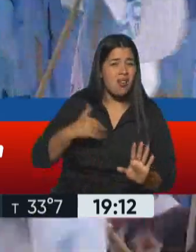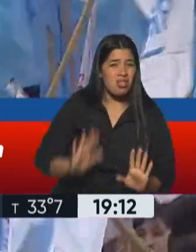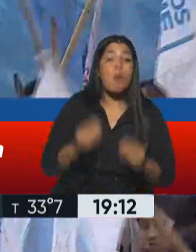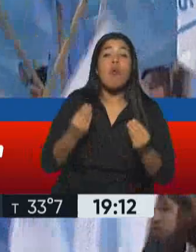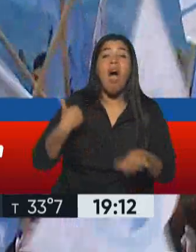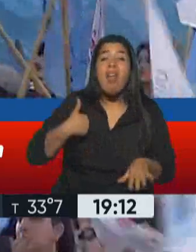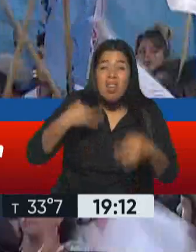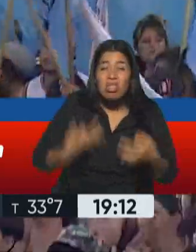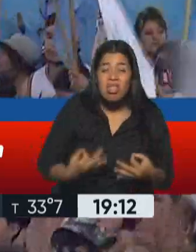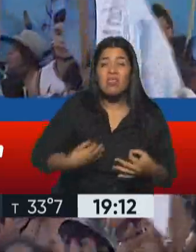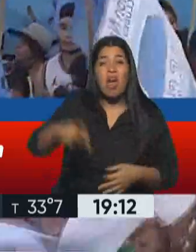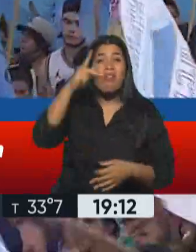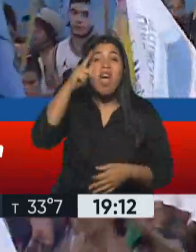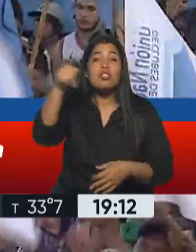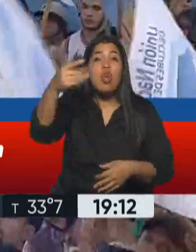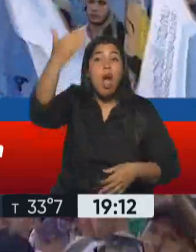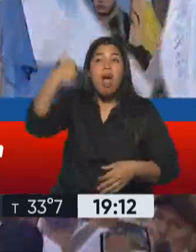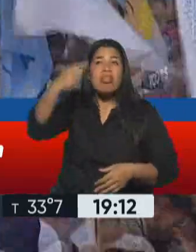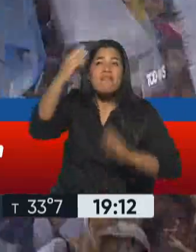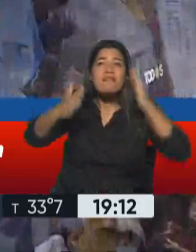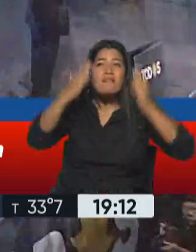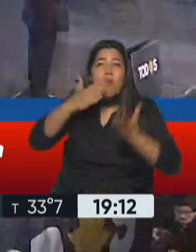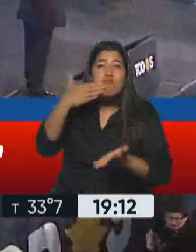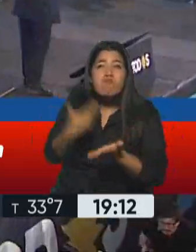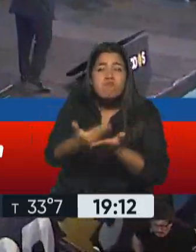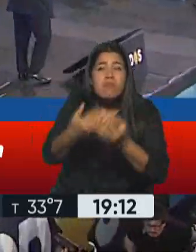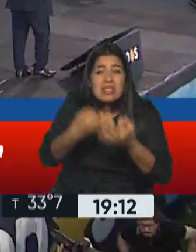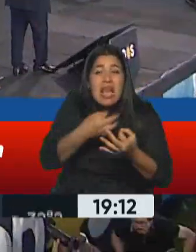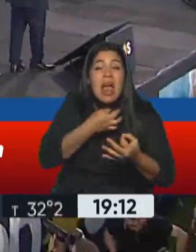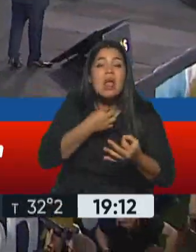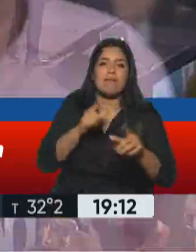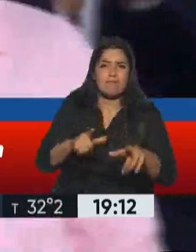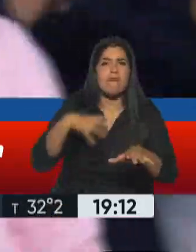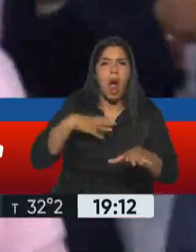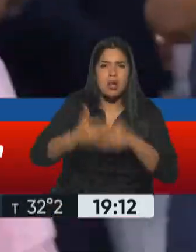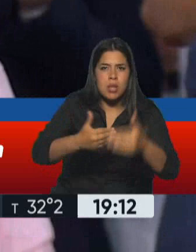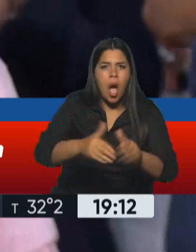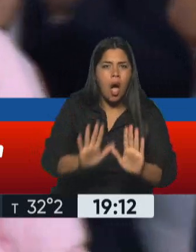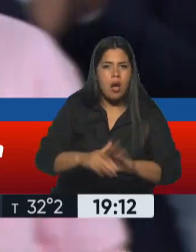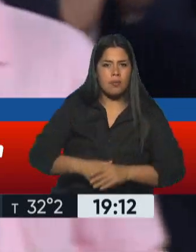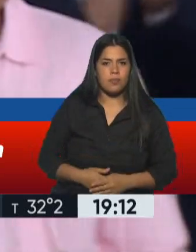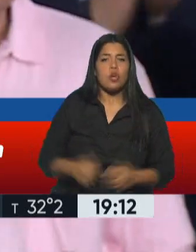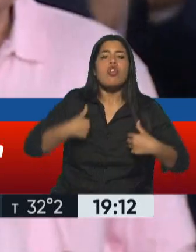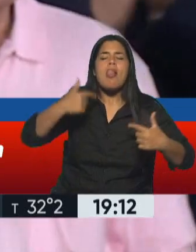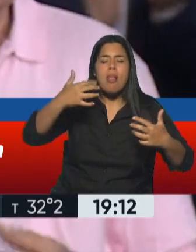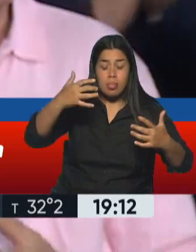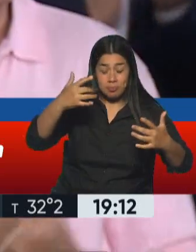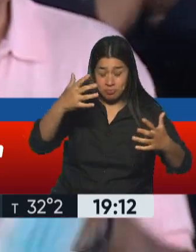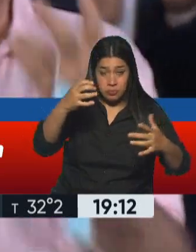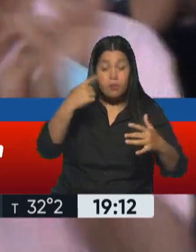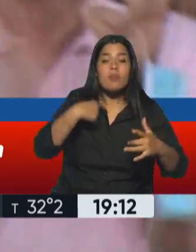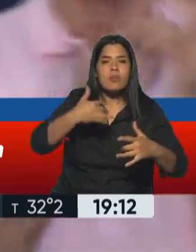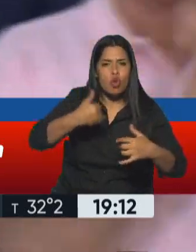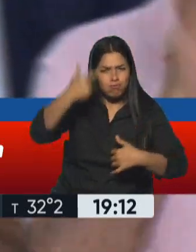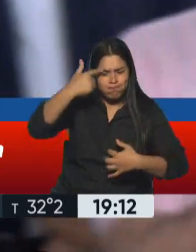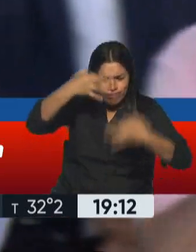la Argentina que Néstor se propuso todavía está pendiente. Yo tengo la certeza